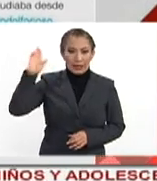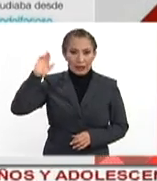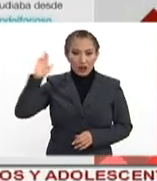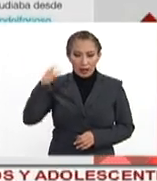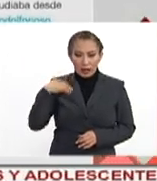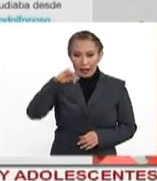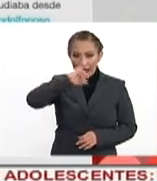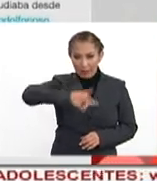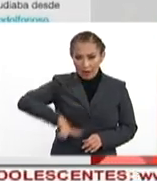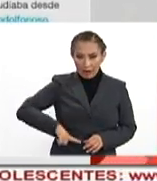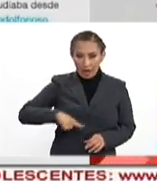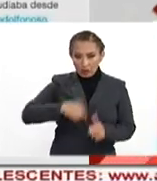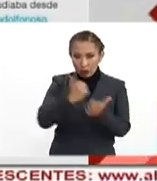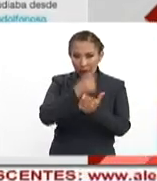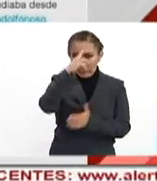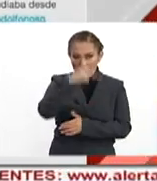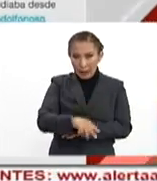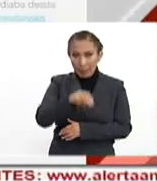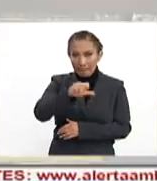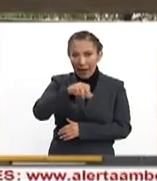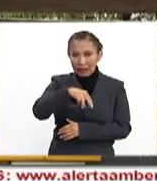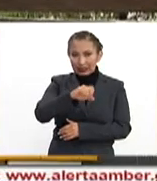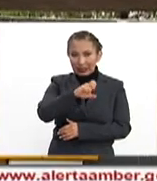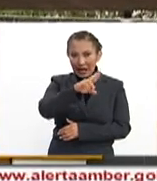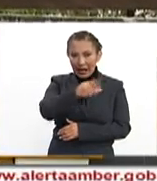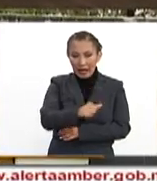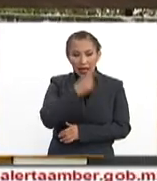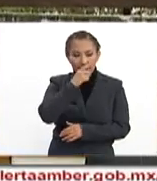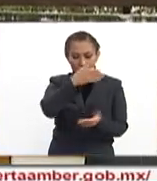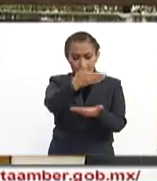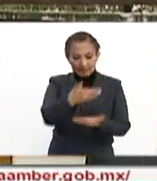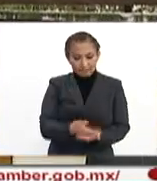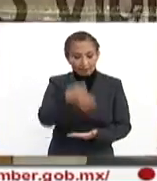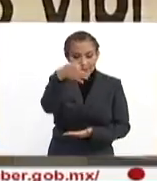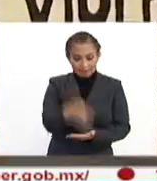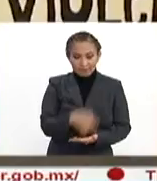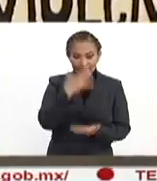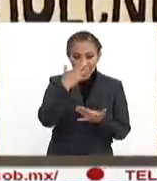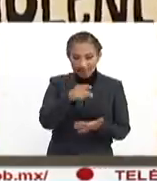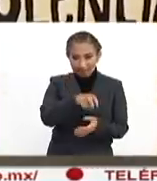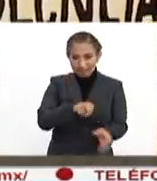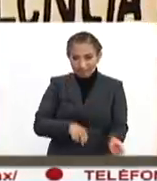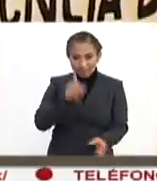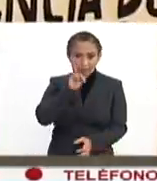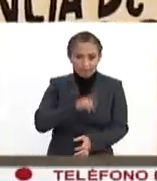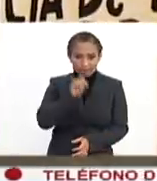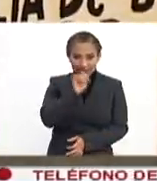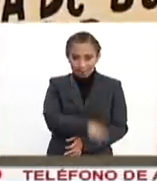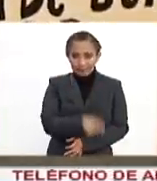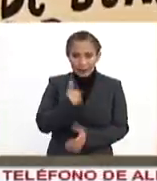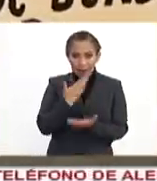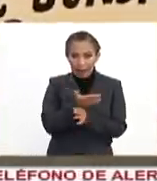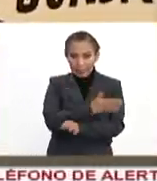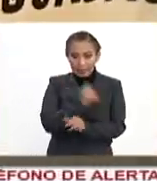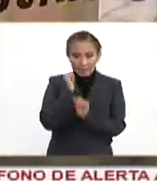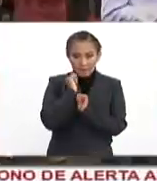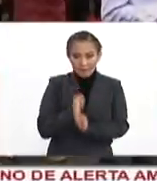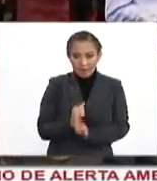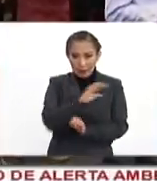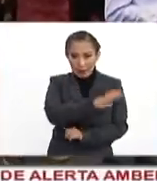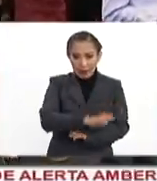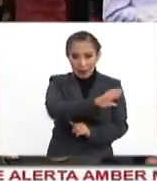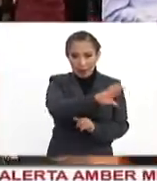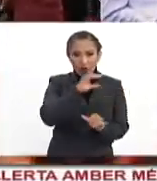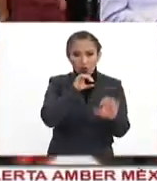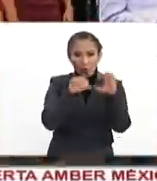miércoles. El jefe de gobierno de la Ciudad de México, Miguel Ángel Mancera, recibió y aceptó la renuncia de quien estaba a cargo de